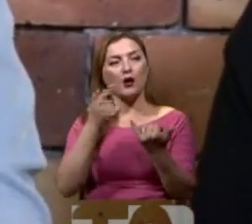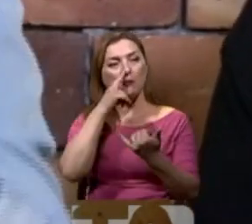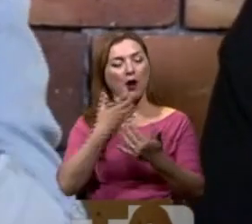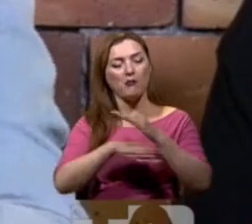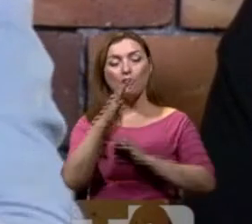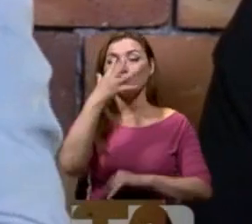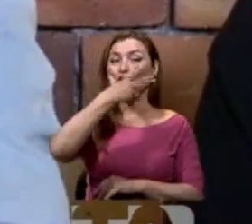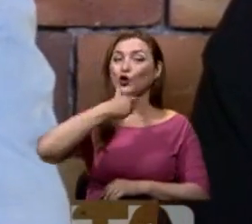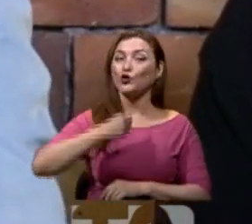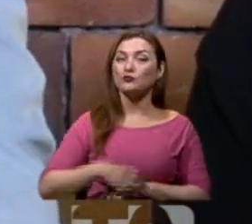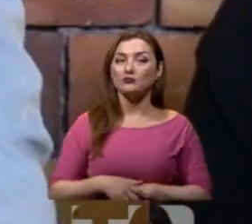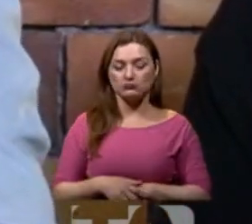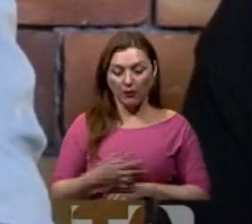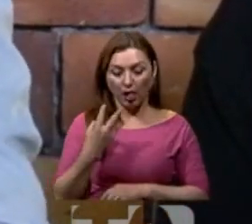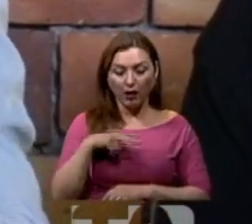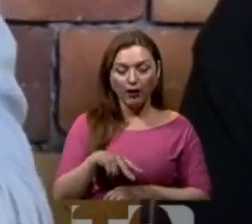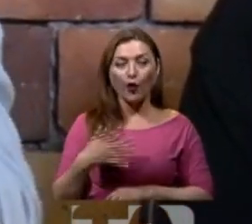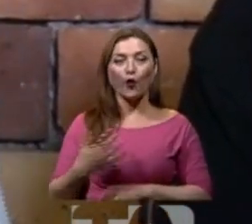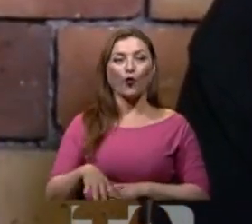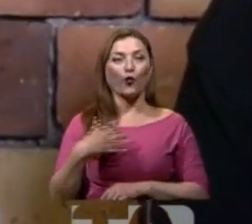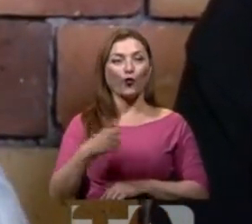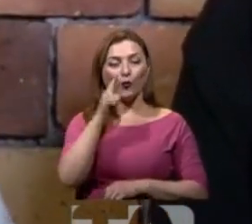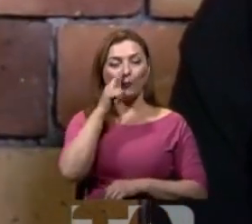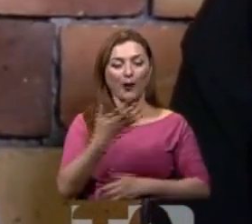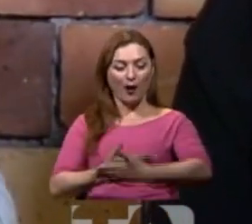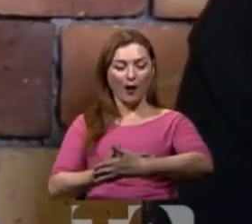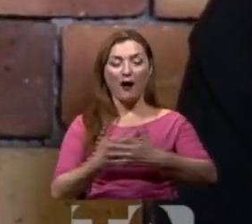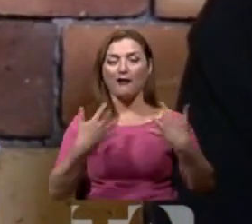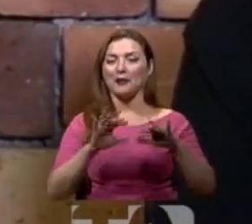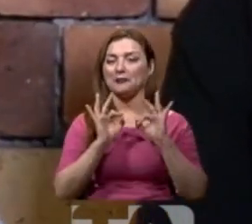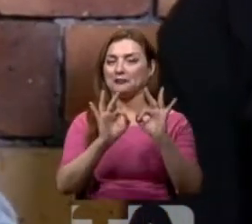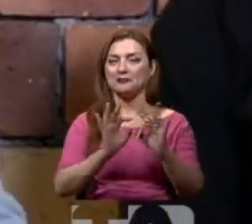más linda, y veo una guagua por aquí tremenda.